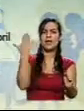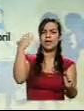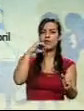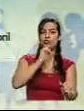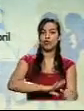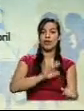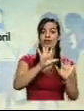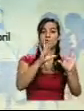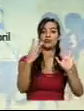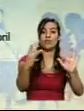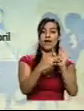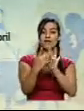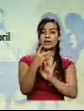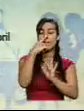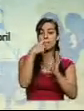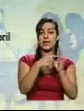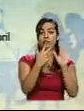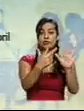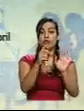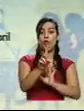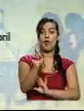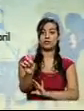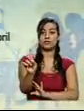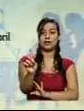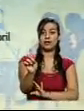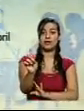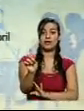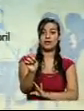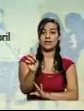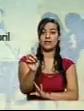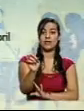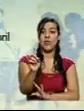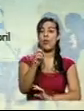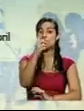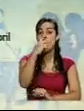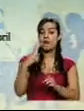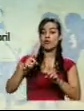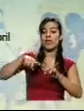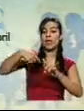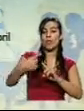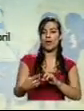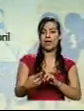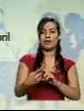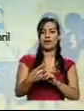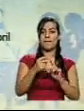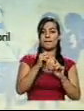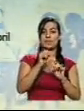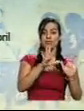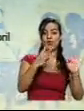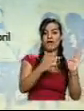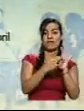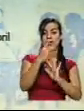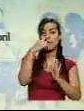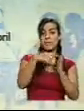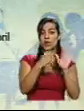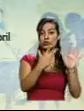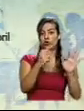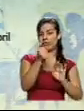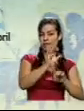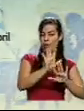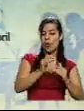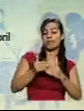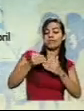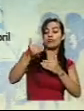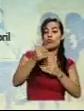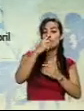de 1811. Estamos hablando un año después de lo que fue el abril de 1810. Hay una celebración que